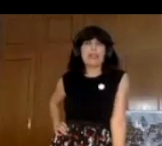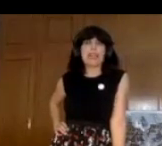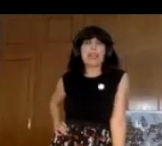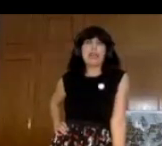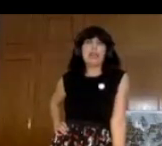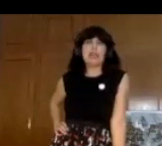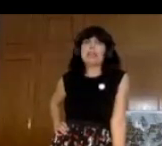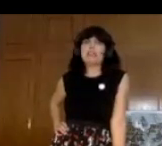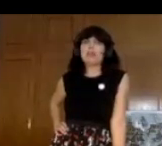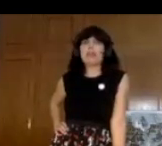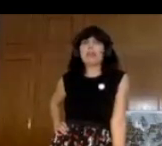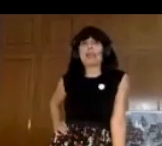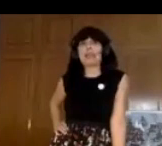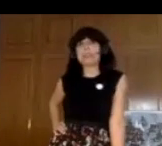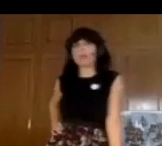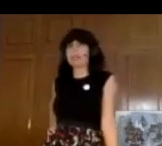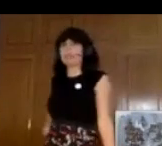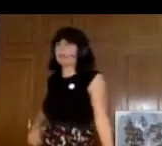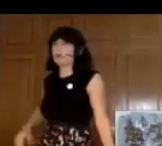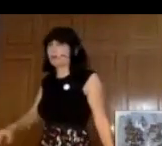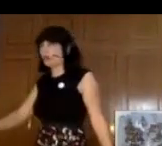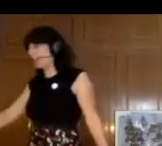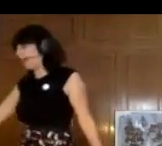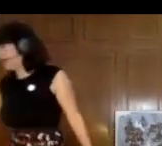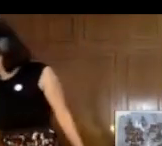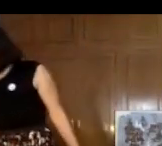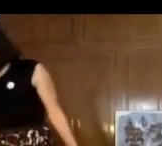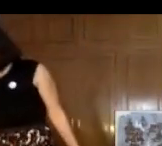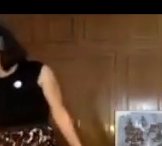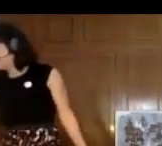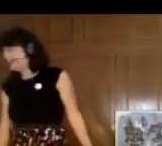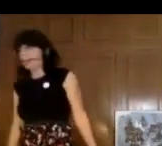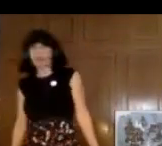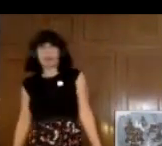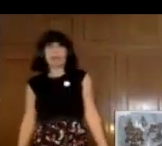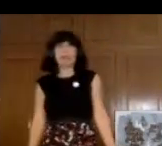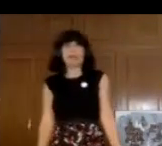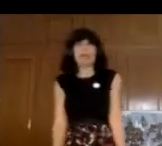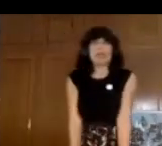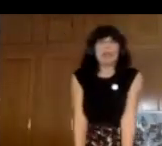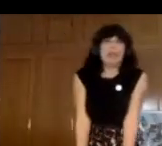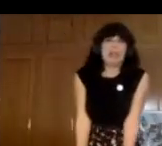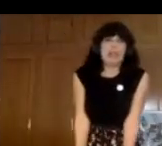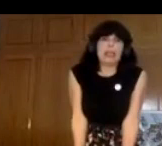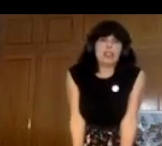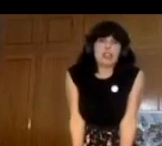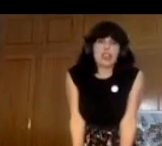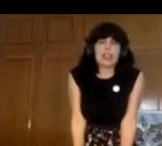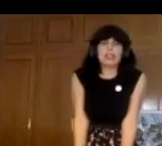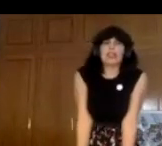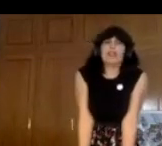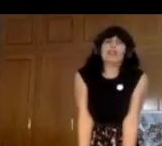Vale, genial. Pues la parte superior, que es la parte de evolución del paradigma digital,